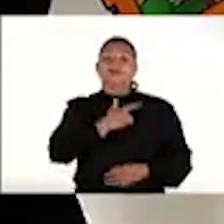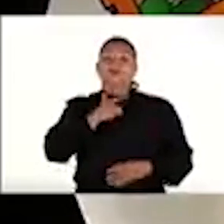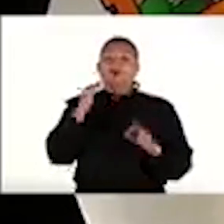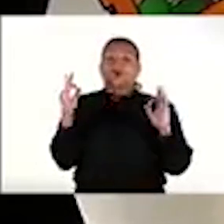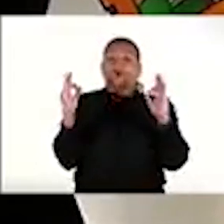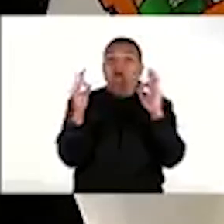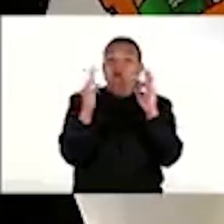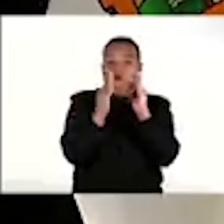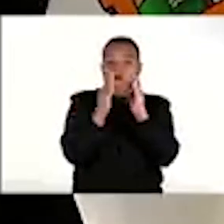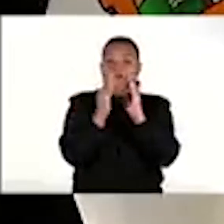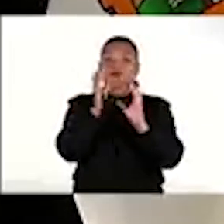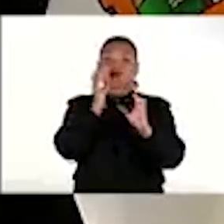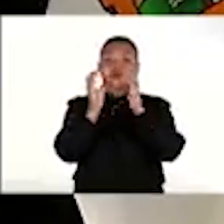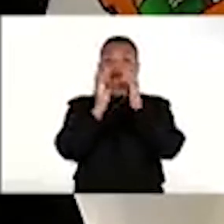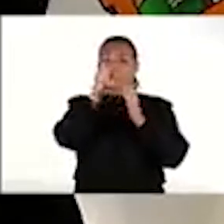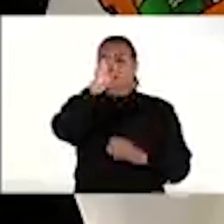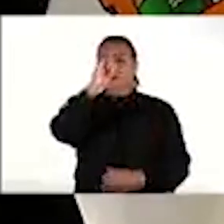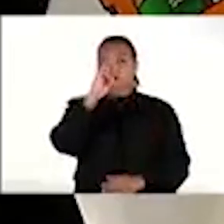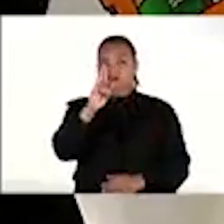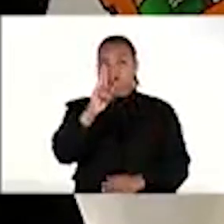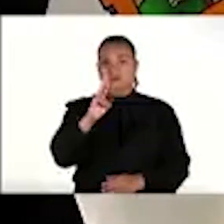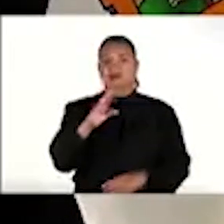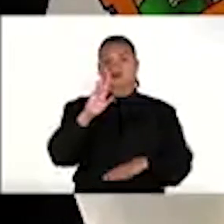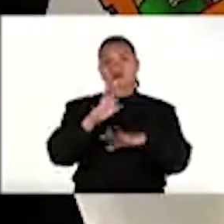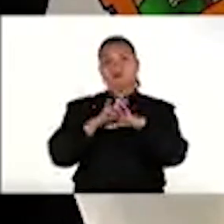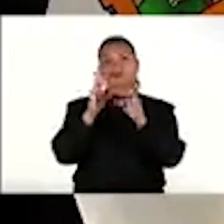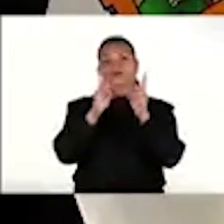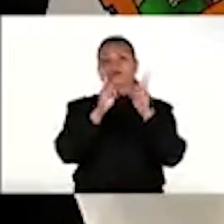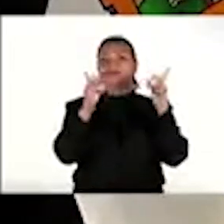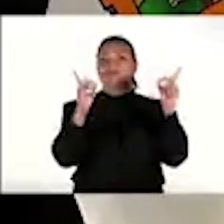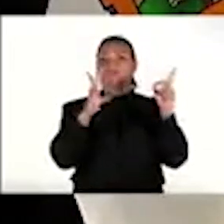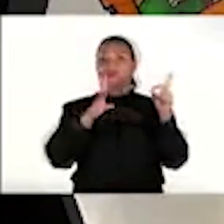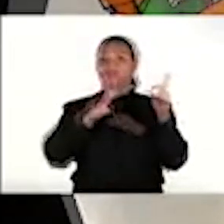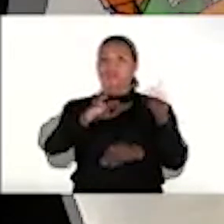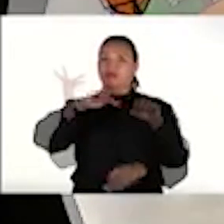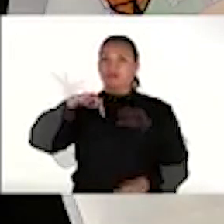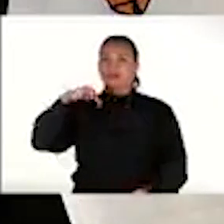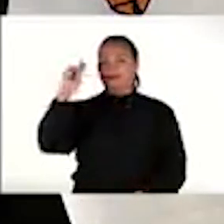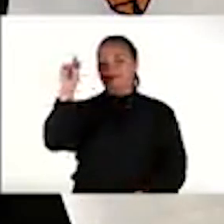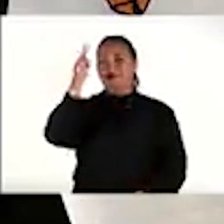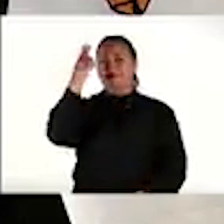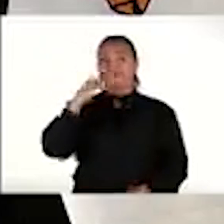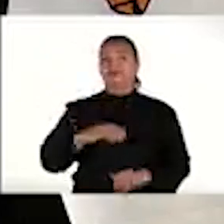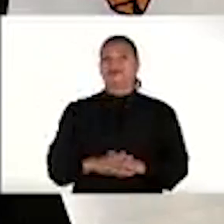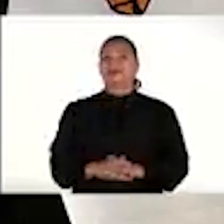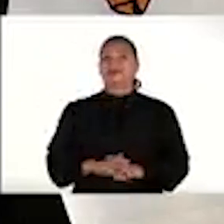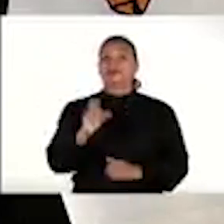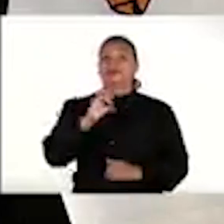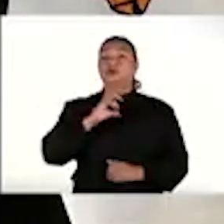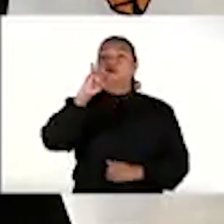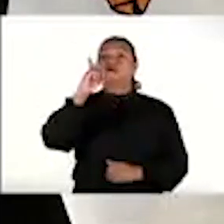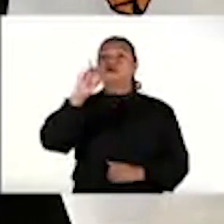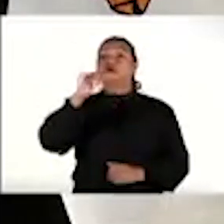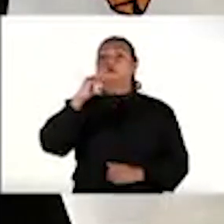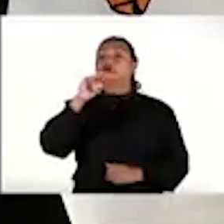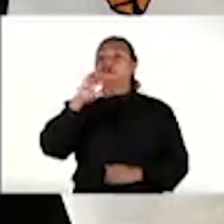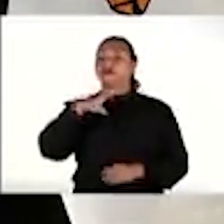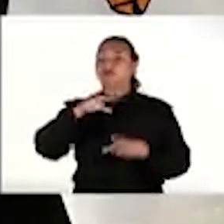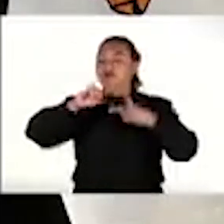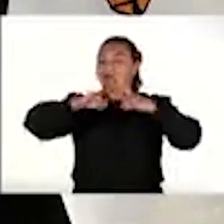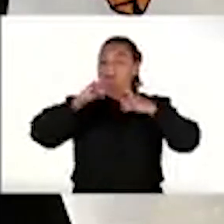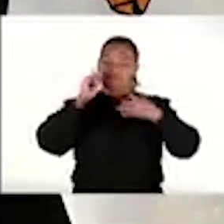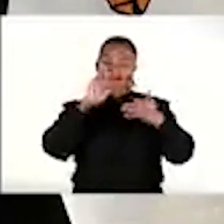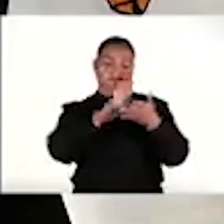comunicación respetuosa es una de las principales diferencias con el pasado reciente. En la etapa diagnóstica hablamos de